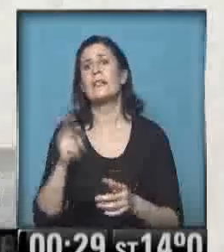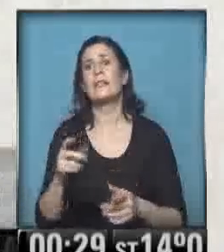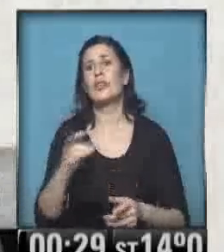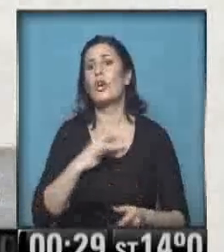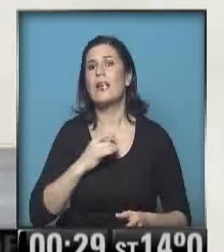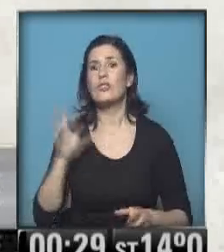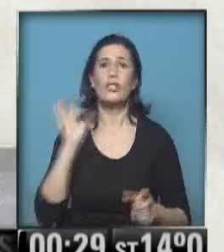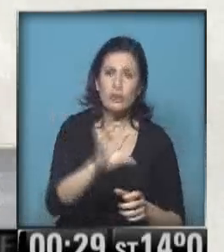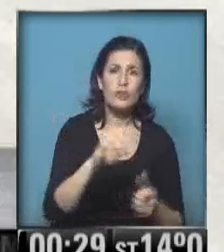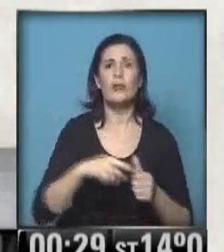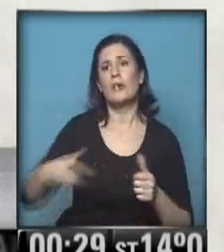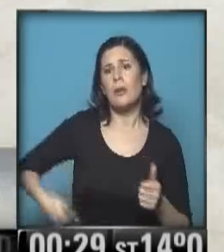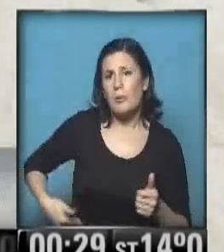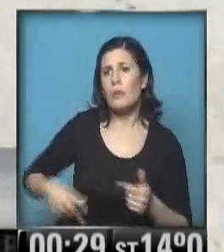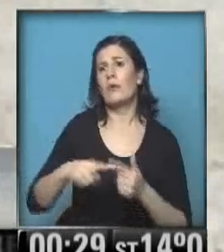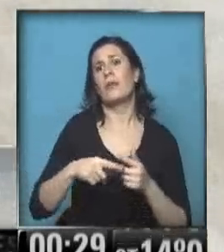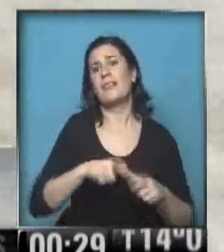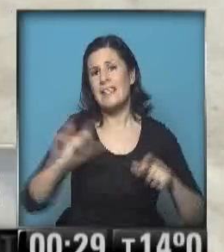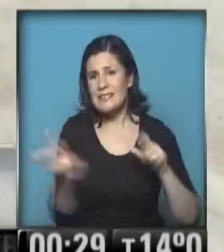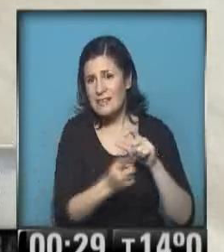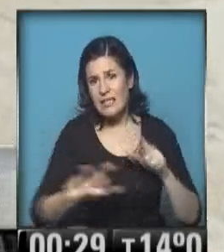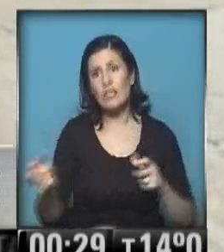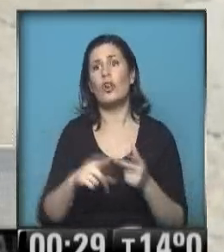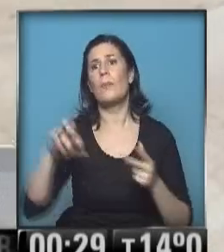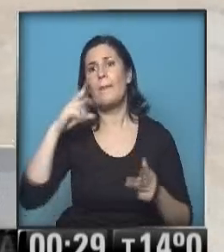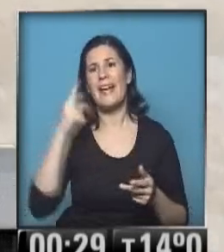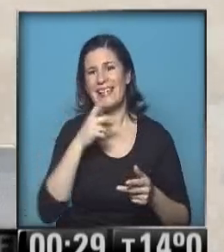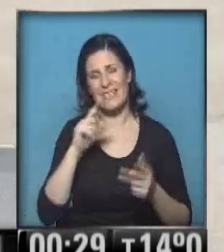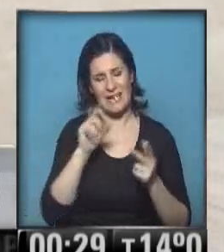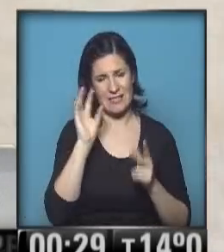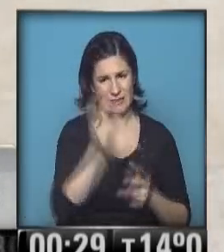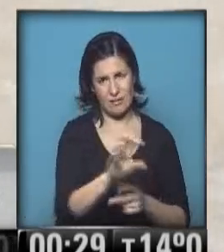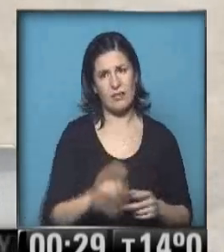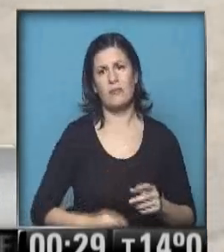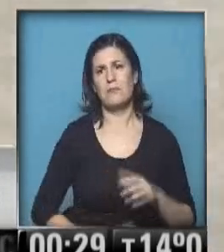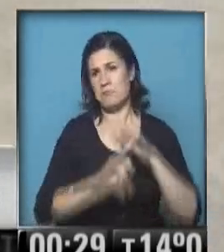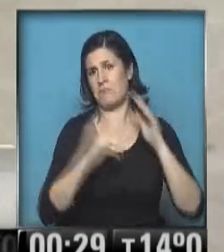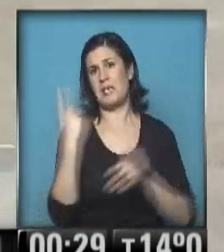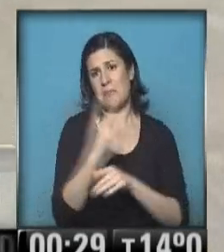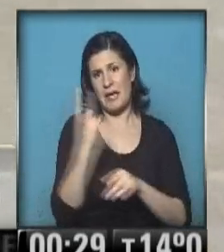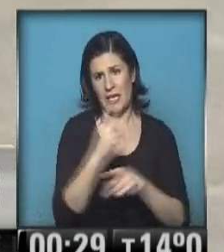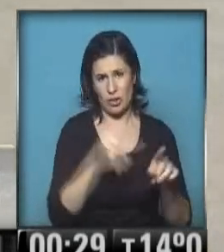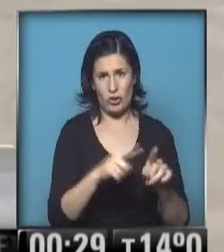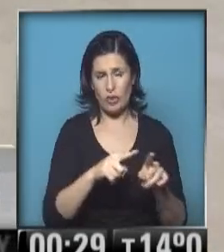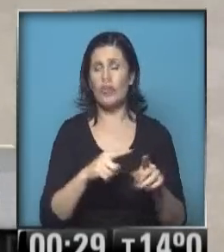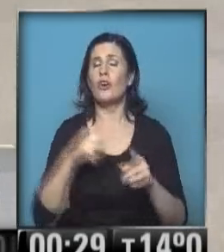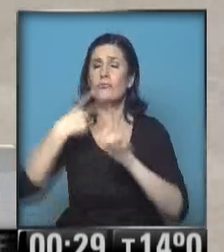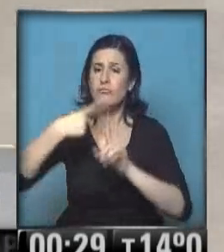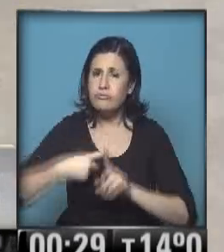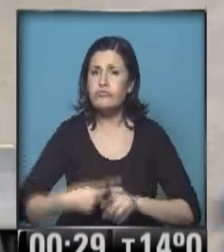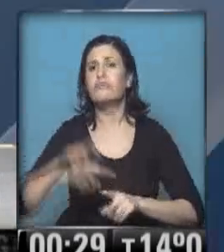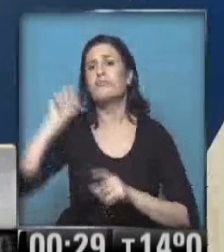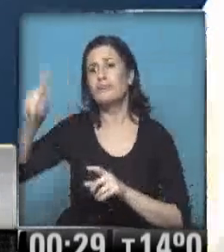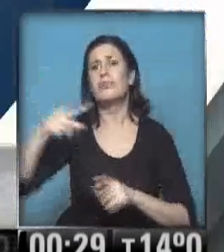cardíacos, pancreáticos e intestinales. Son cifras del Consejo de Europa y la Organización Nacional de Transplantes de